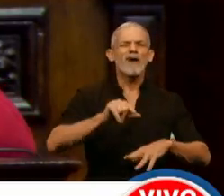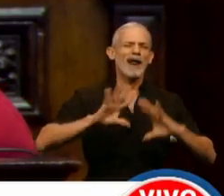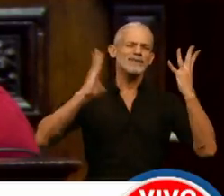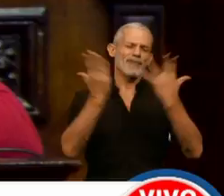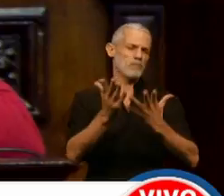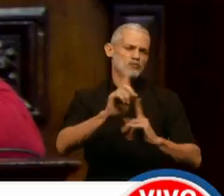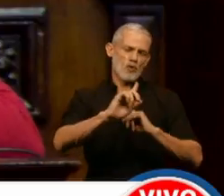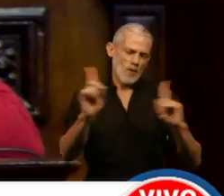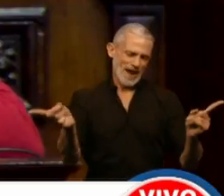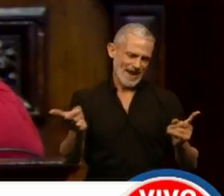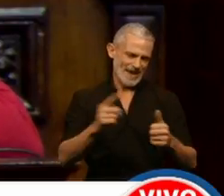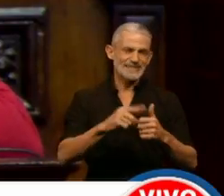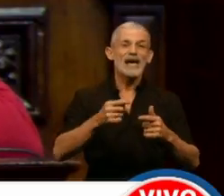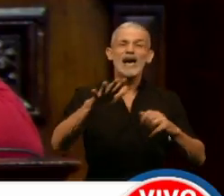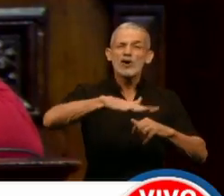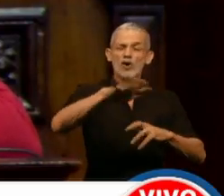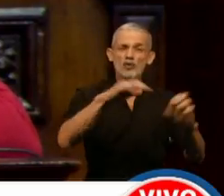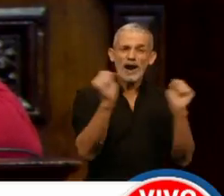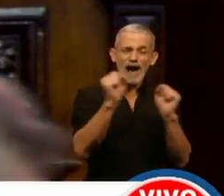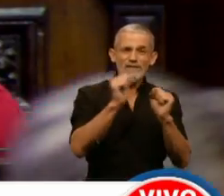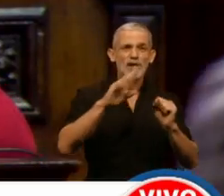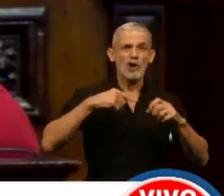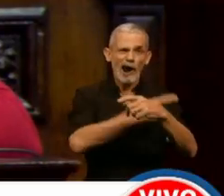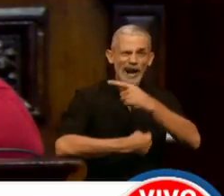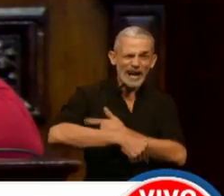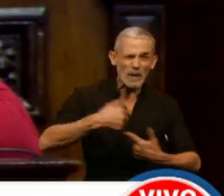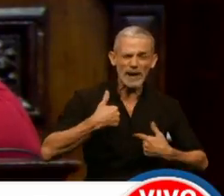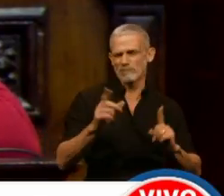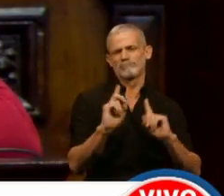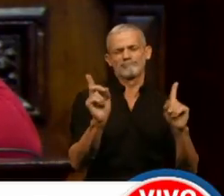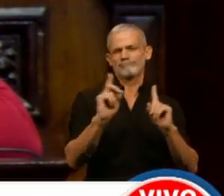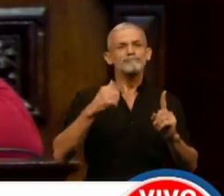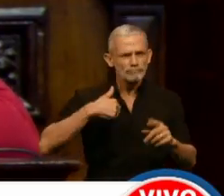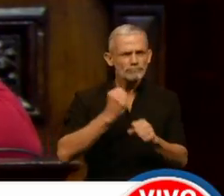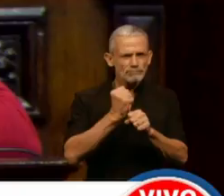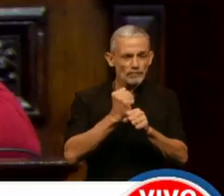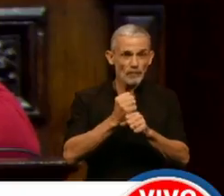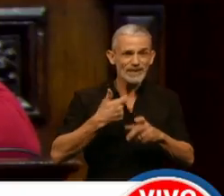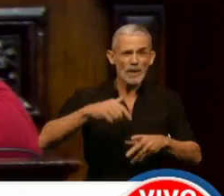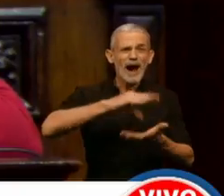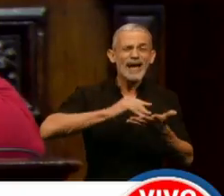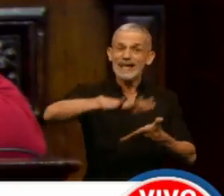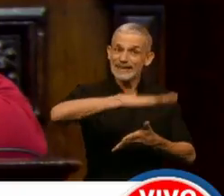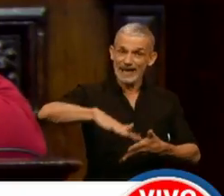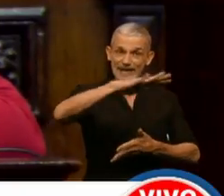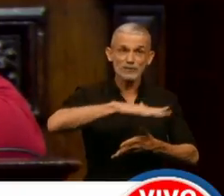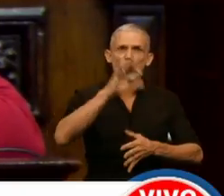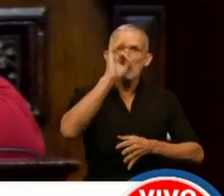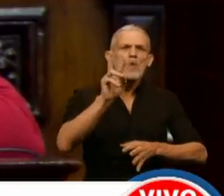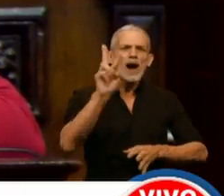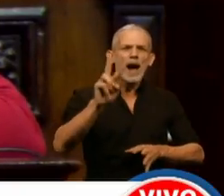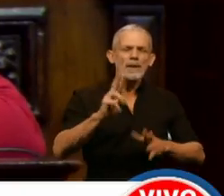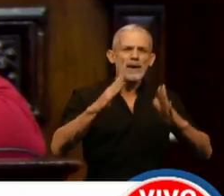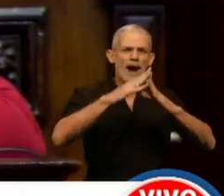no es cierto que en las zonas frías anduviéramos de remera yo les voy a decir algo siendo trabajadoras del en territorio nunca había alguien en